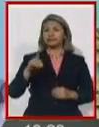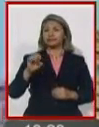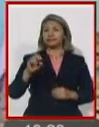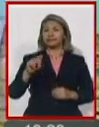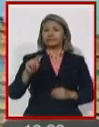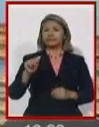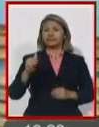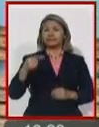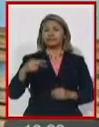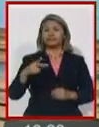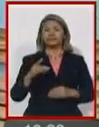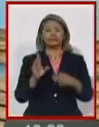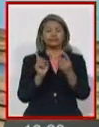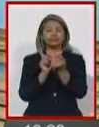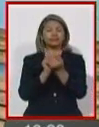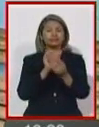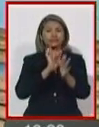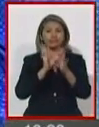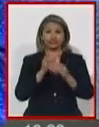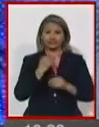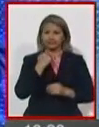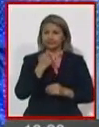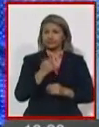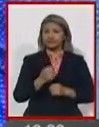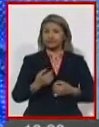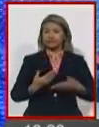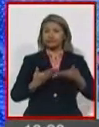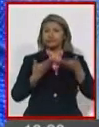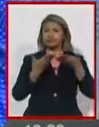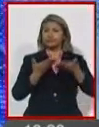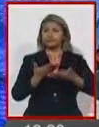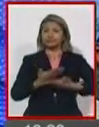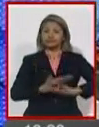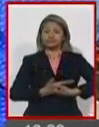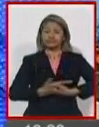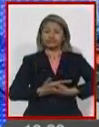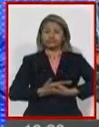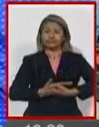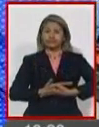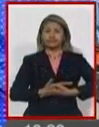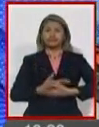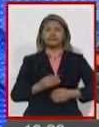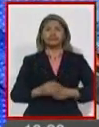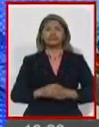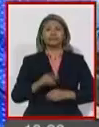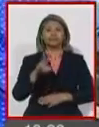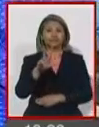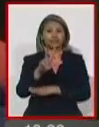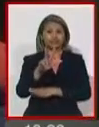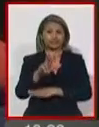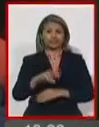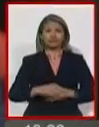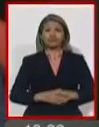Carmelo. La misma, la entrevista, refiere que le habría dado de lactar a su bebé a las 3 de la tarde y lo había